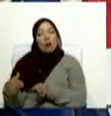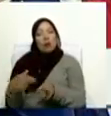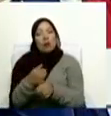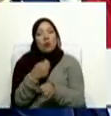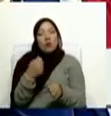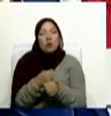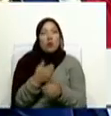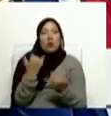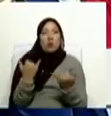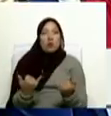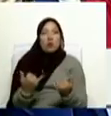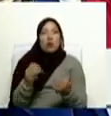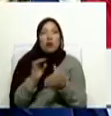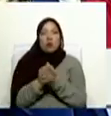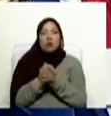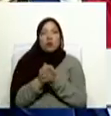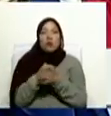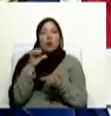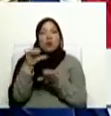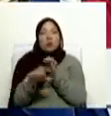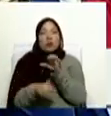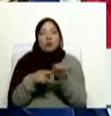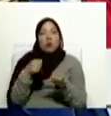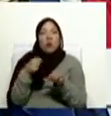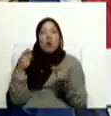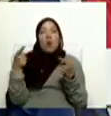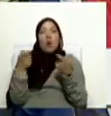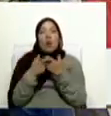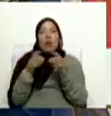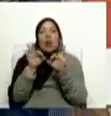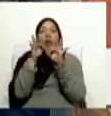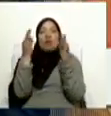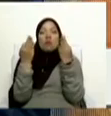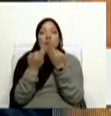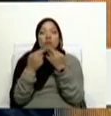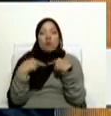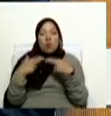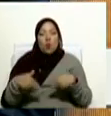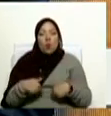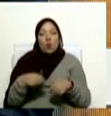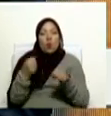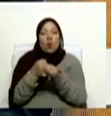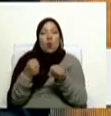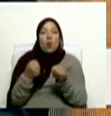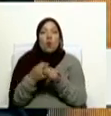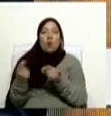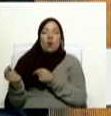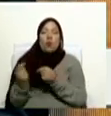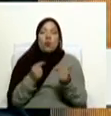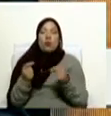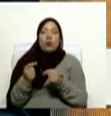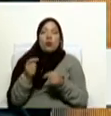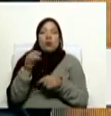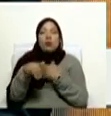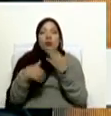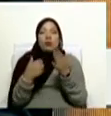la veo servir de lazo de centro de Emporio a la familia humana ya la veo enviando a todos los recintos de la tierra